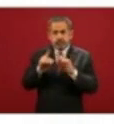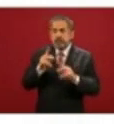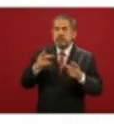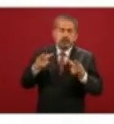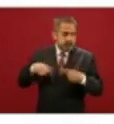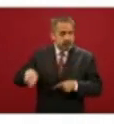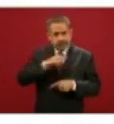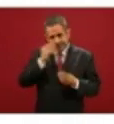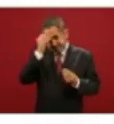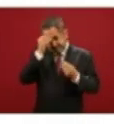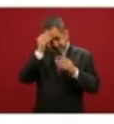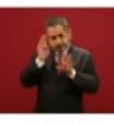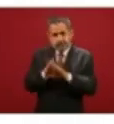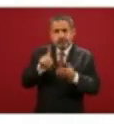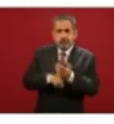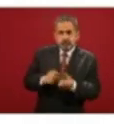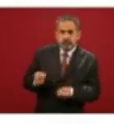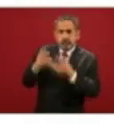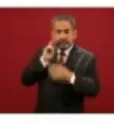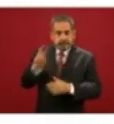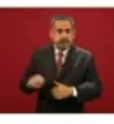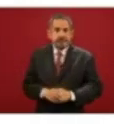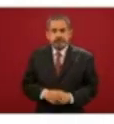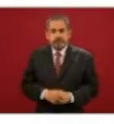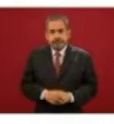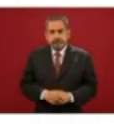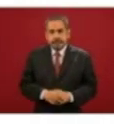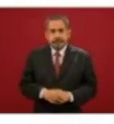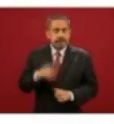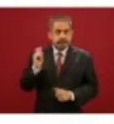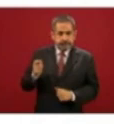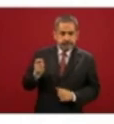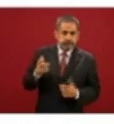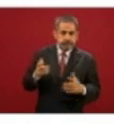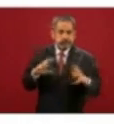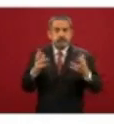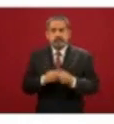reflexionar sobre lo que significa ese número. Vemos ahí que se han acumulado